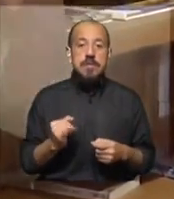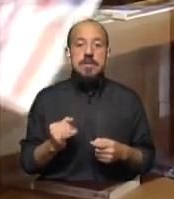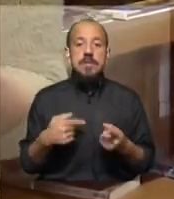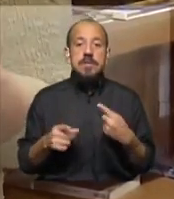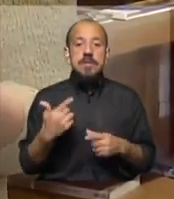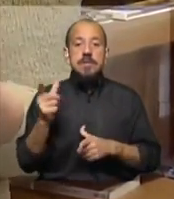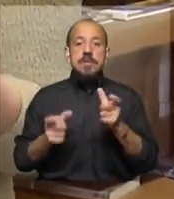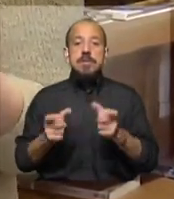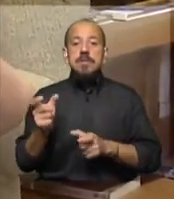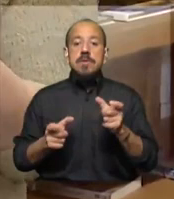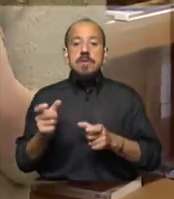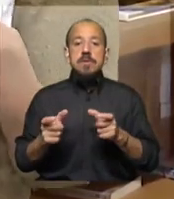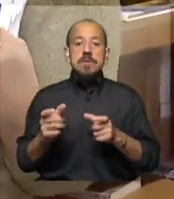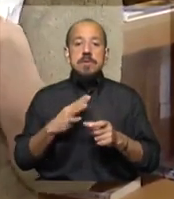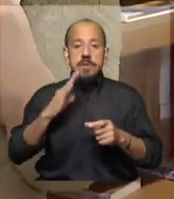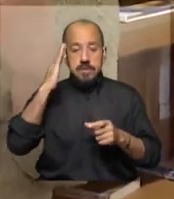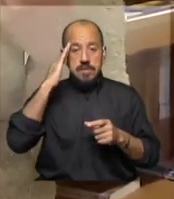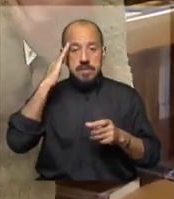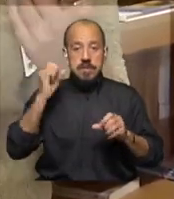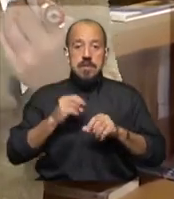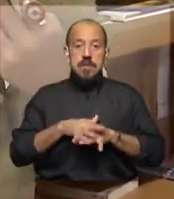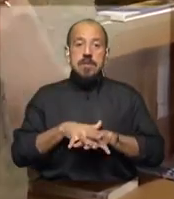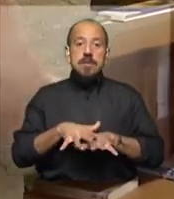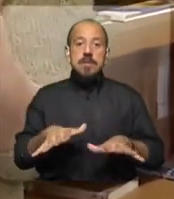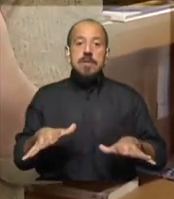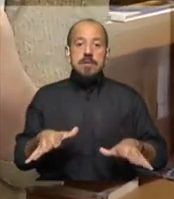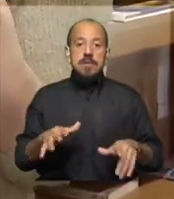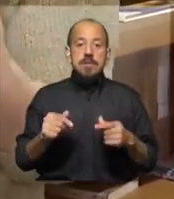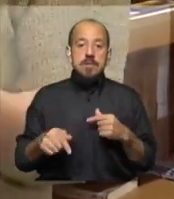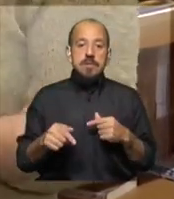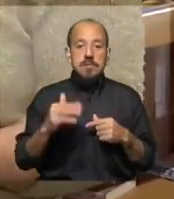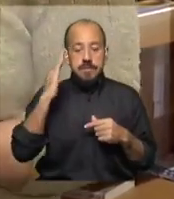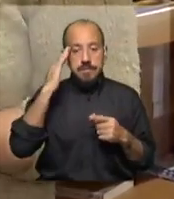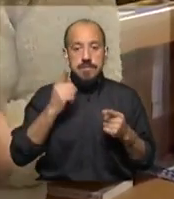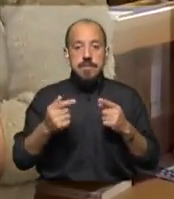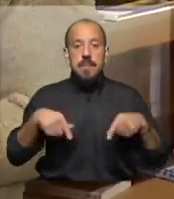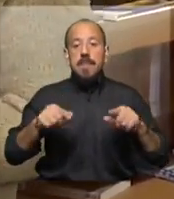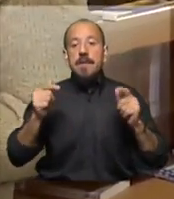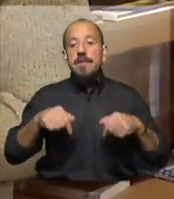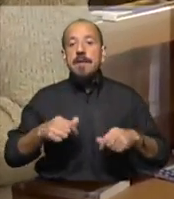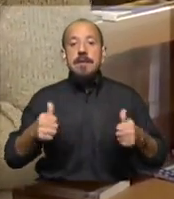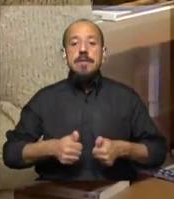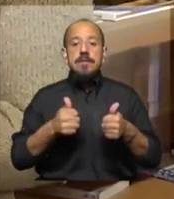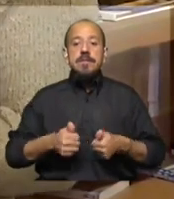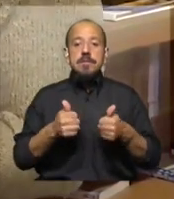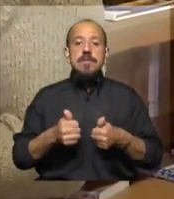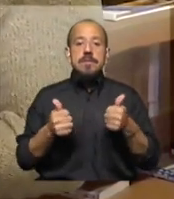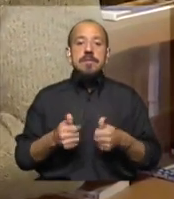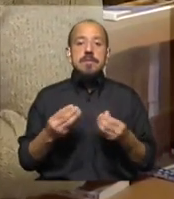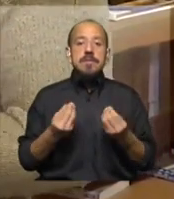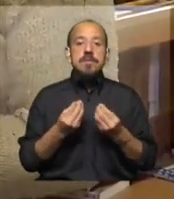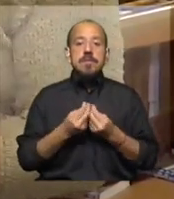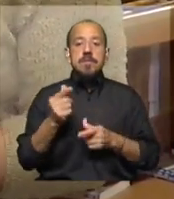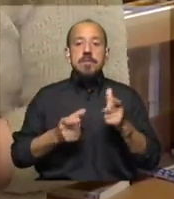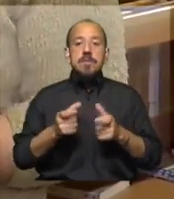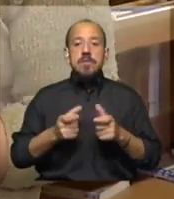además de la gente que se entera por las redes y que sabe de nosotros y que nos sigue y viene a las actividades se acerca mucha gente que